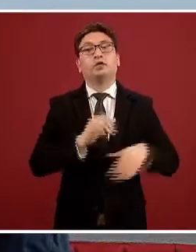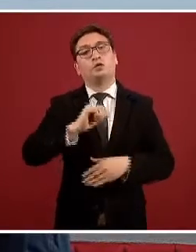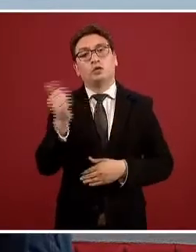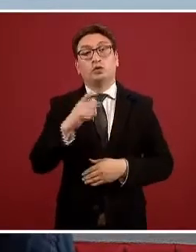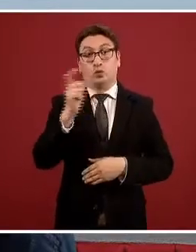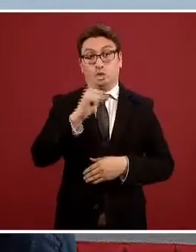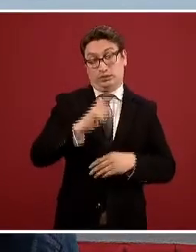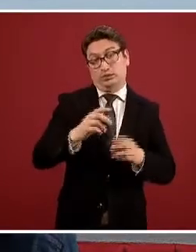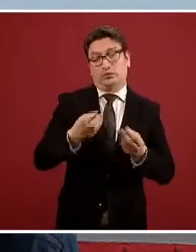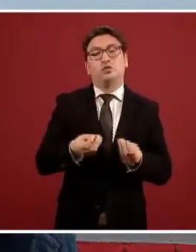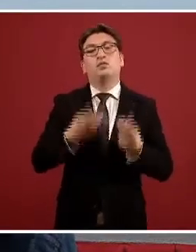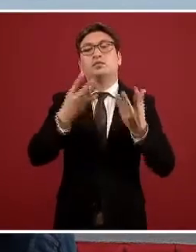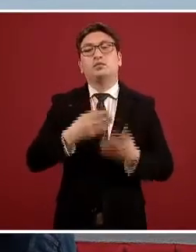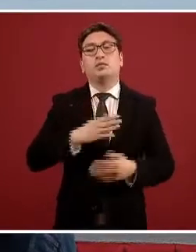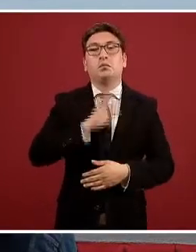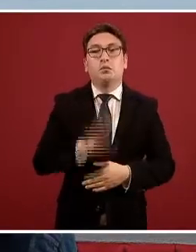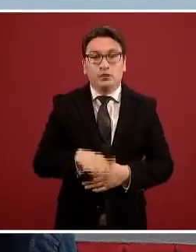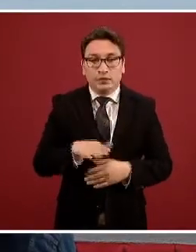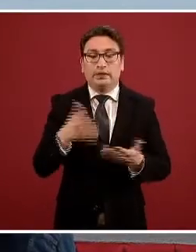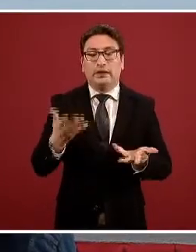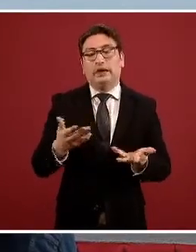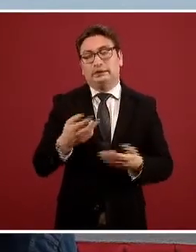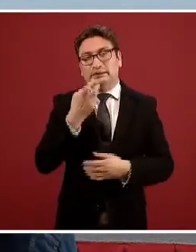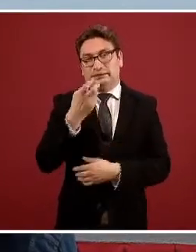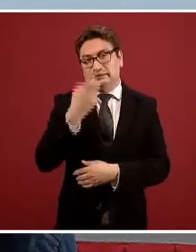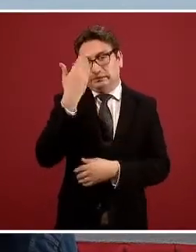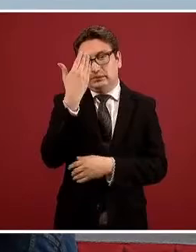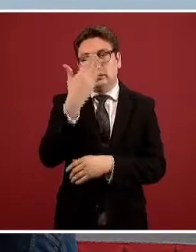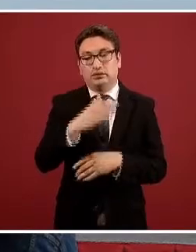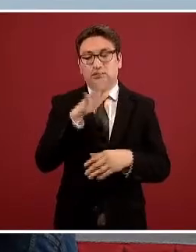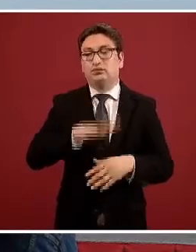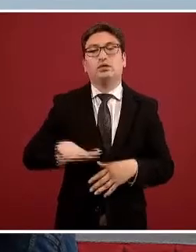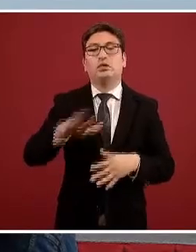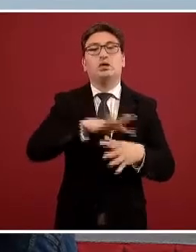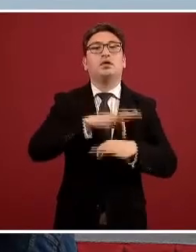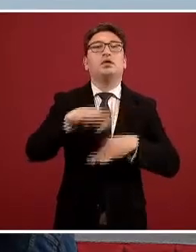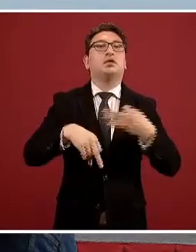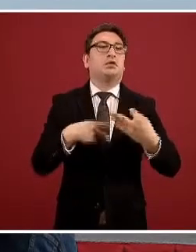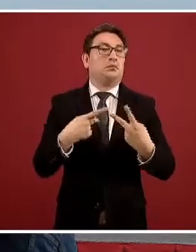términos de mortalidad, que es el impacto que tiene sobre la población